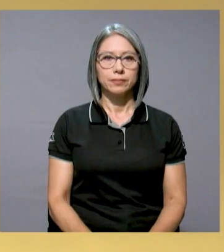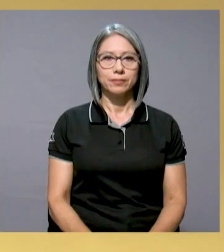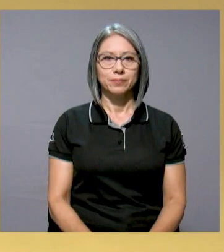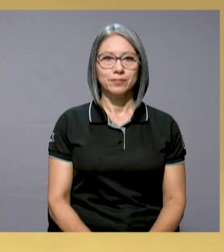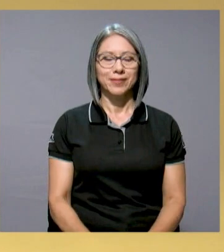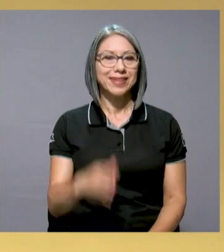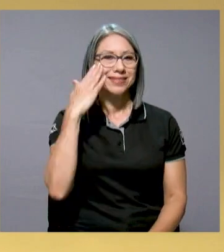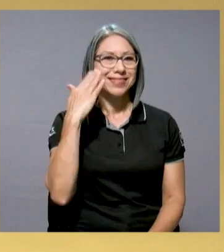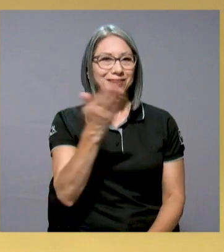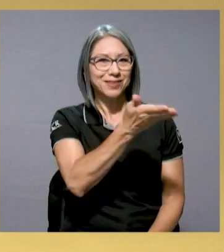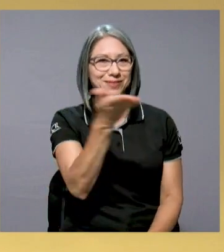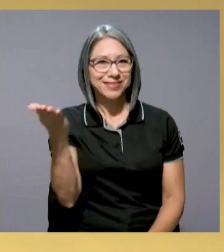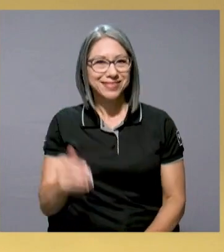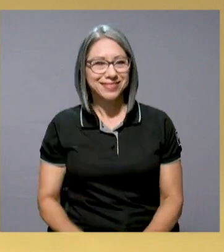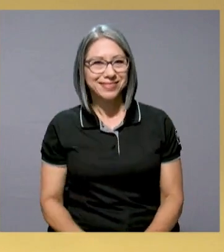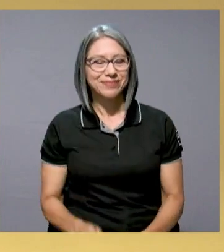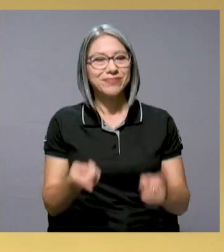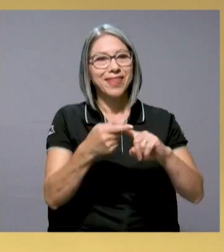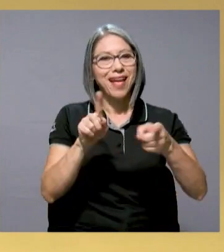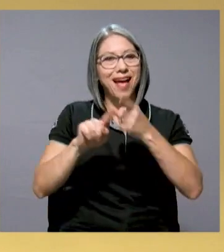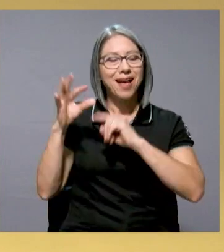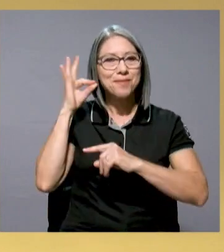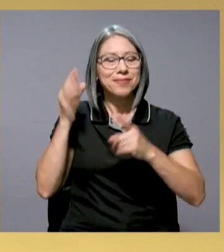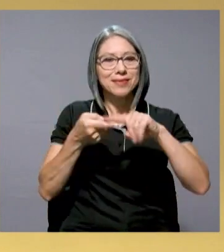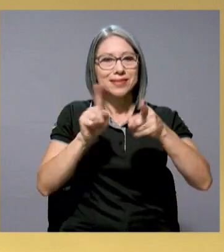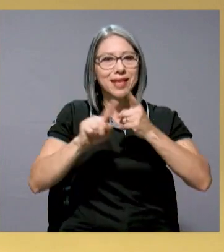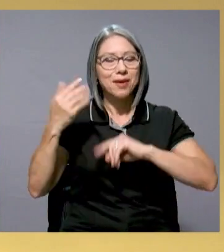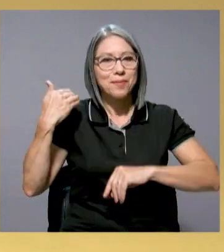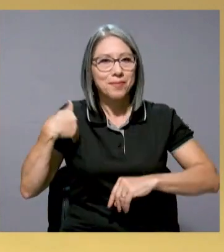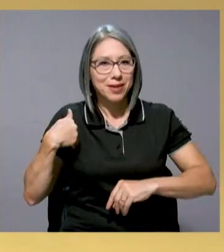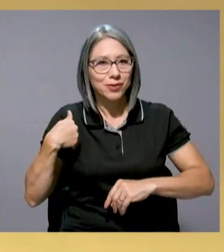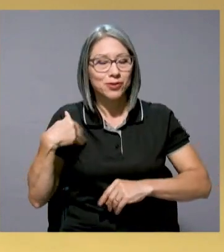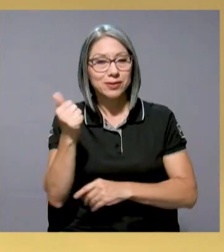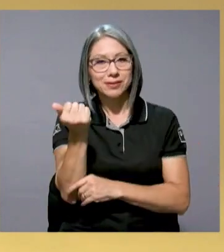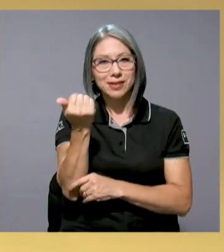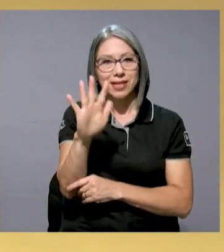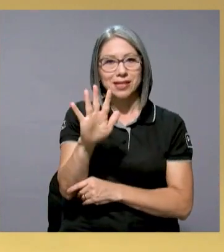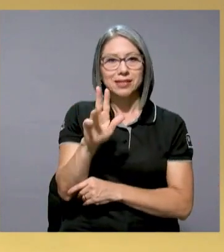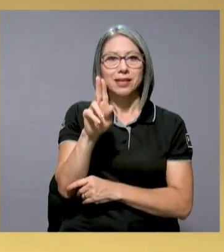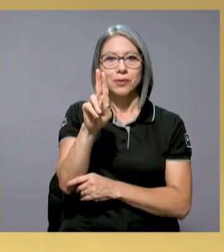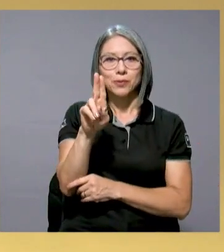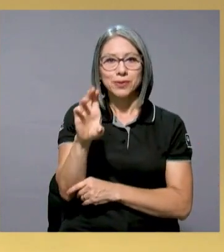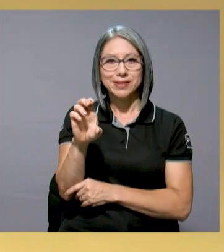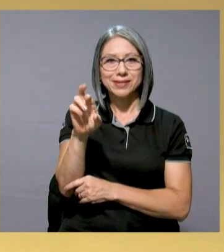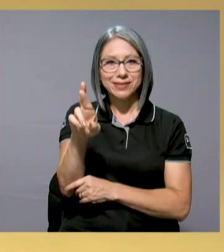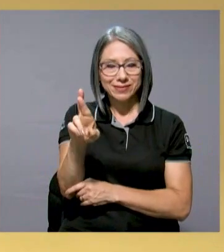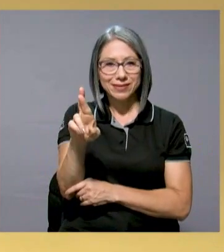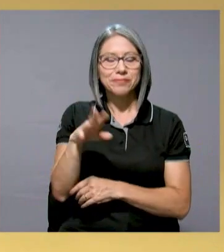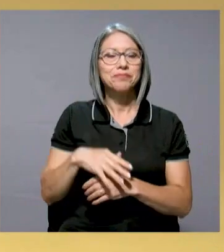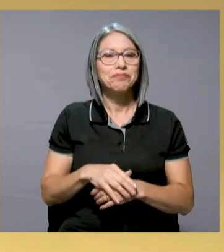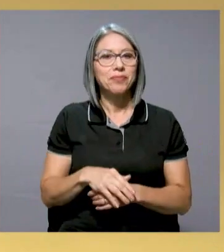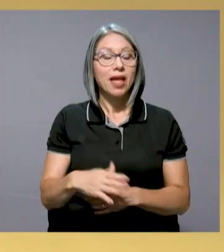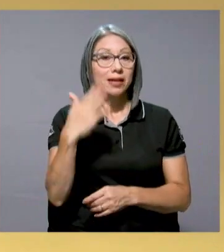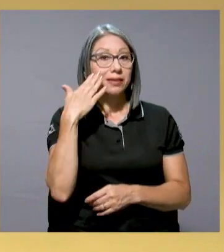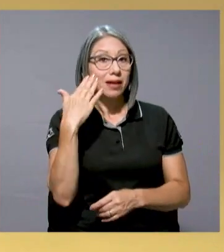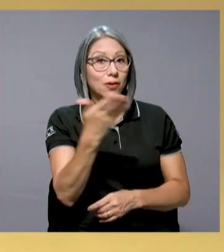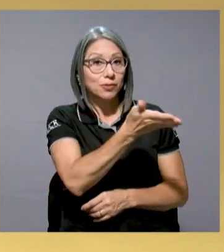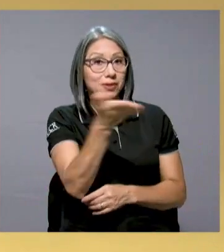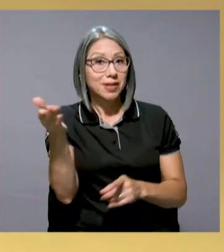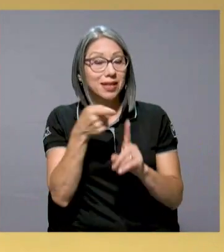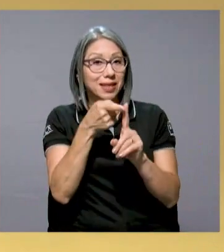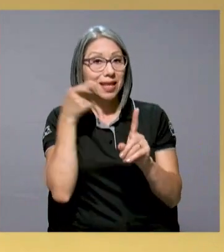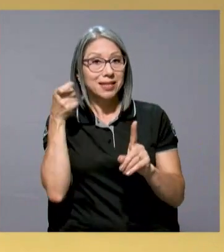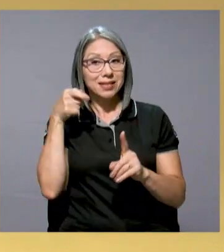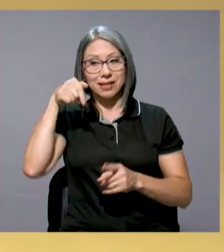Los saludamos, amigas y amigos de 15 UCR, y los saludamos desde